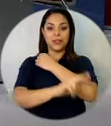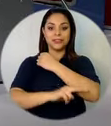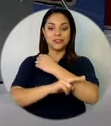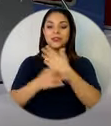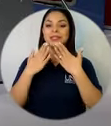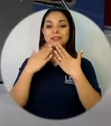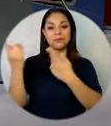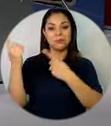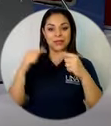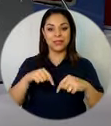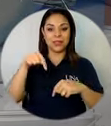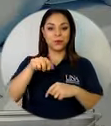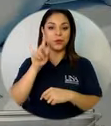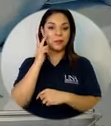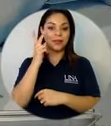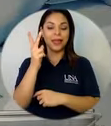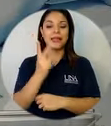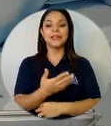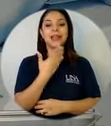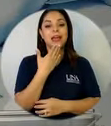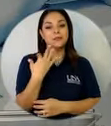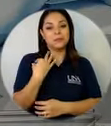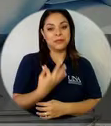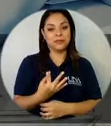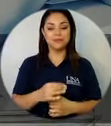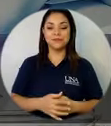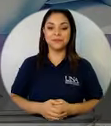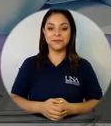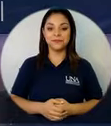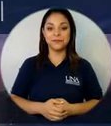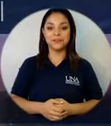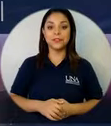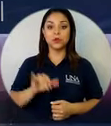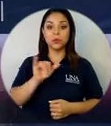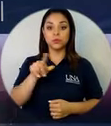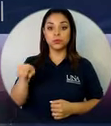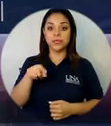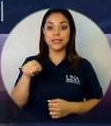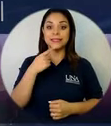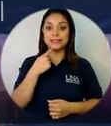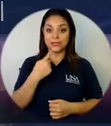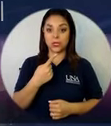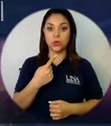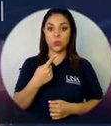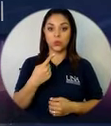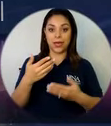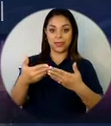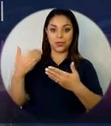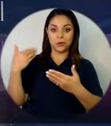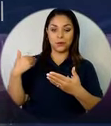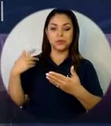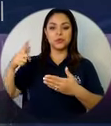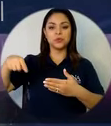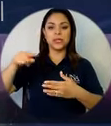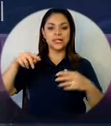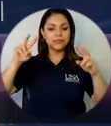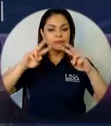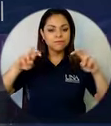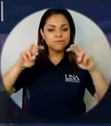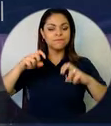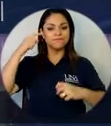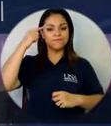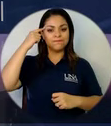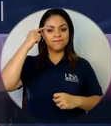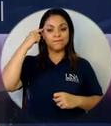estar con nosotros en Una Mirada. Muchísimas gracias por la invitación. Como ustedes mencionaron en el documento que mencionábamos anteriormente, en la reflexión que